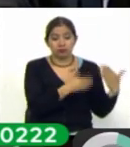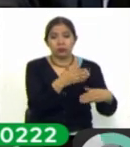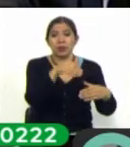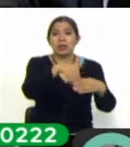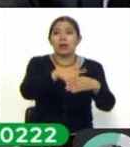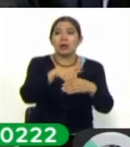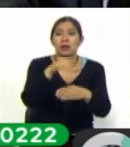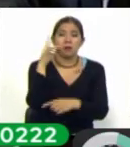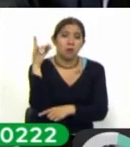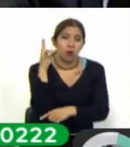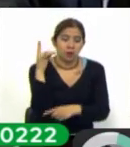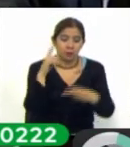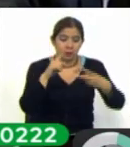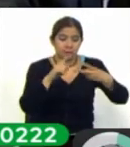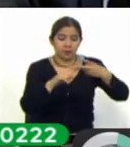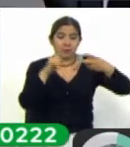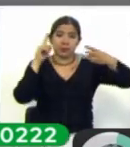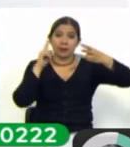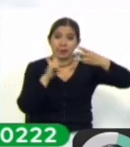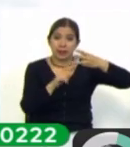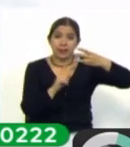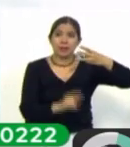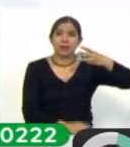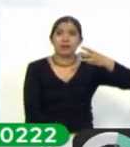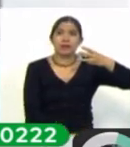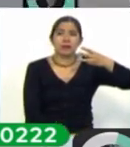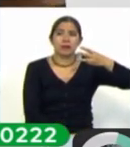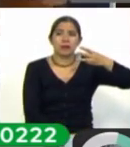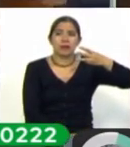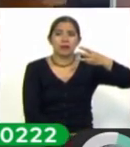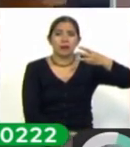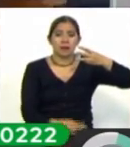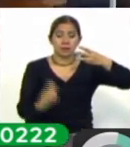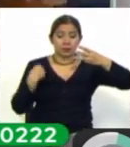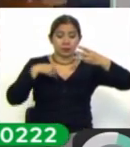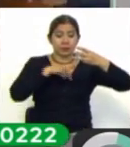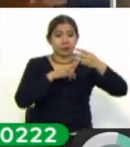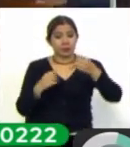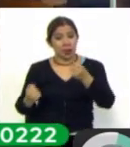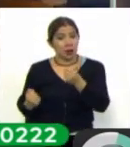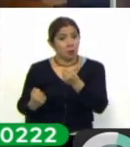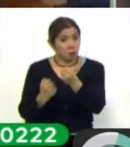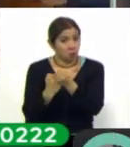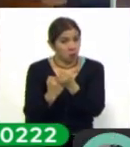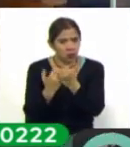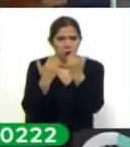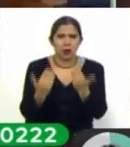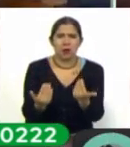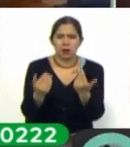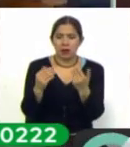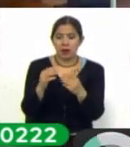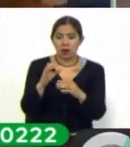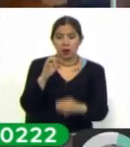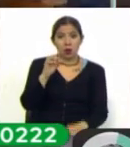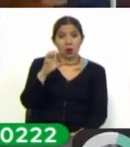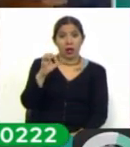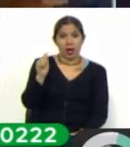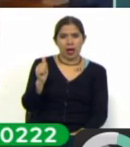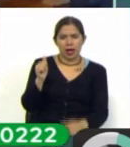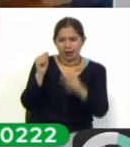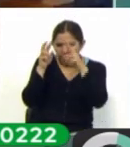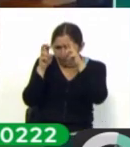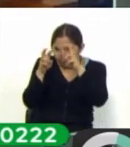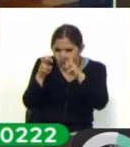boliviano. 3. Apoyar la realización de un análisis de integridad electoral por parte de la OEA